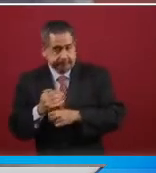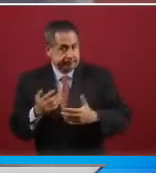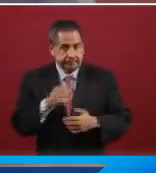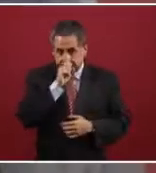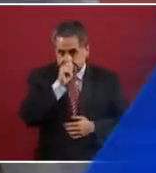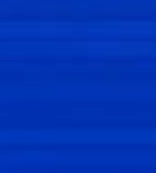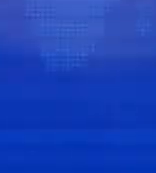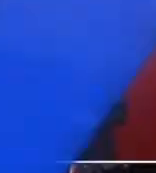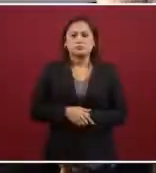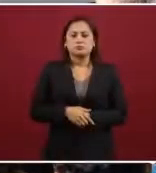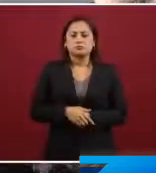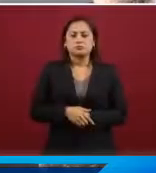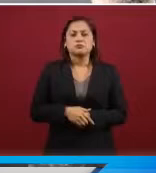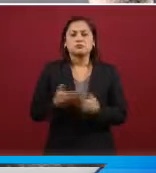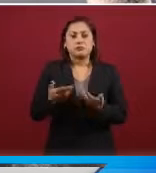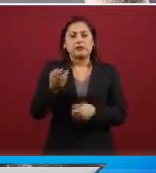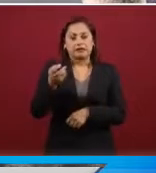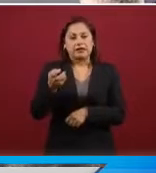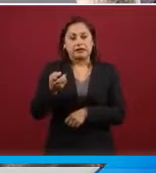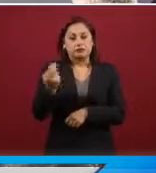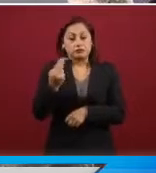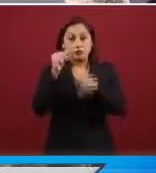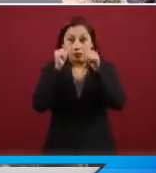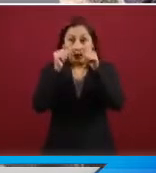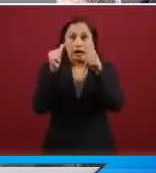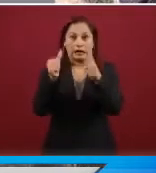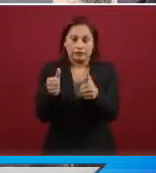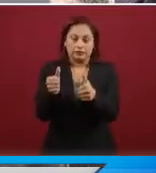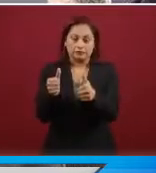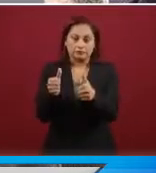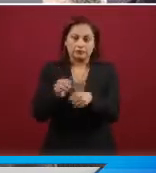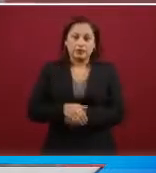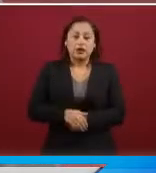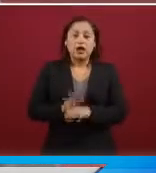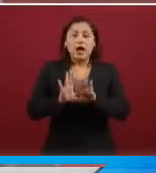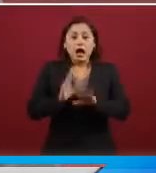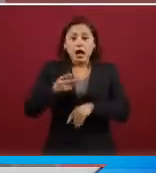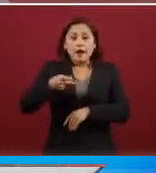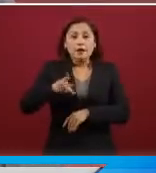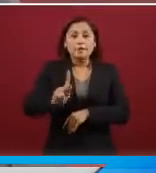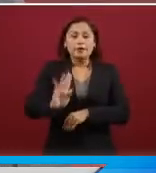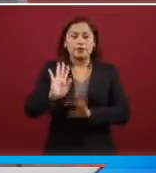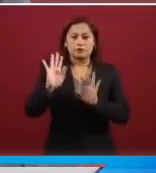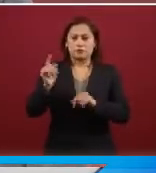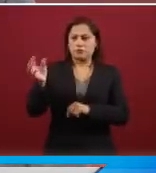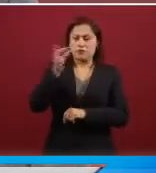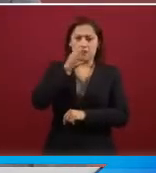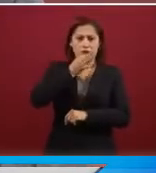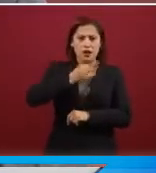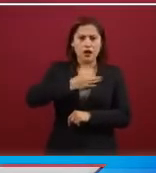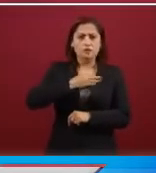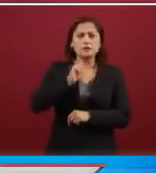protege a nadie. Ley en Tabasco. Yo tengo el informe de